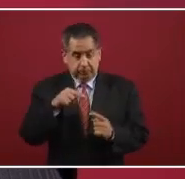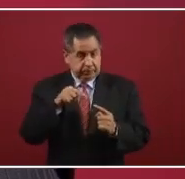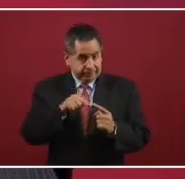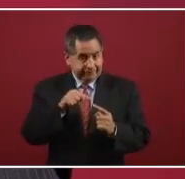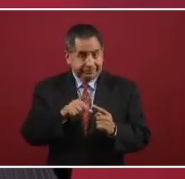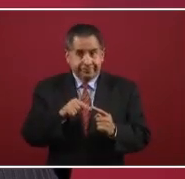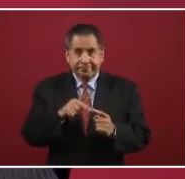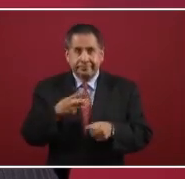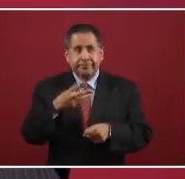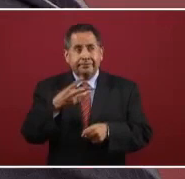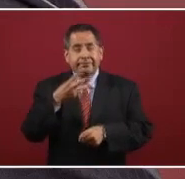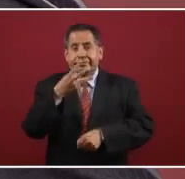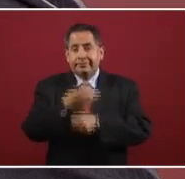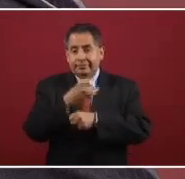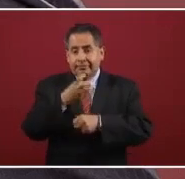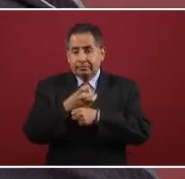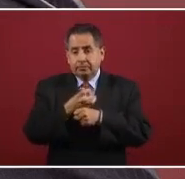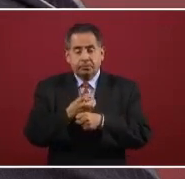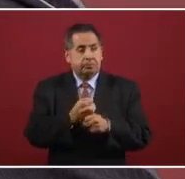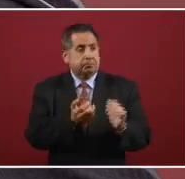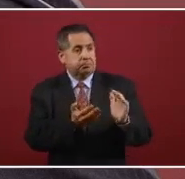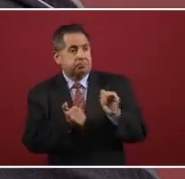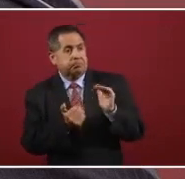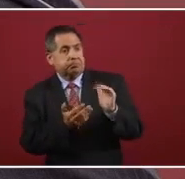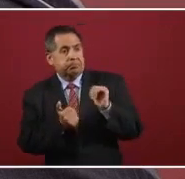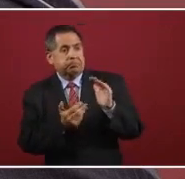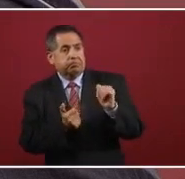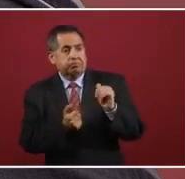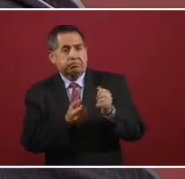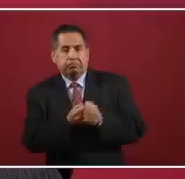es el tercer receptor de remesas.